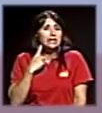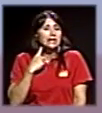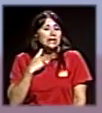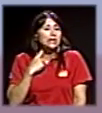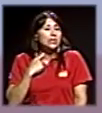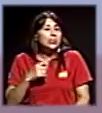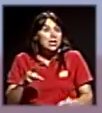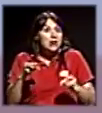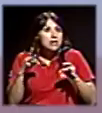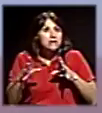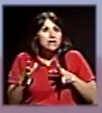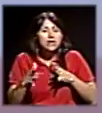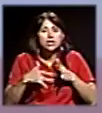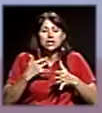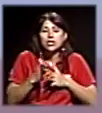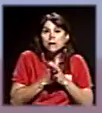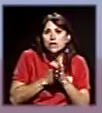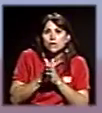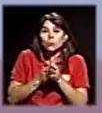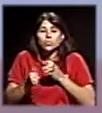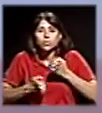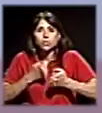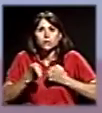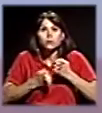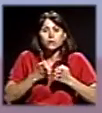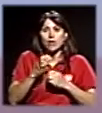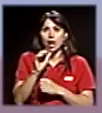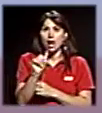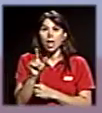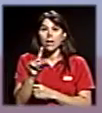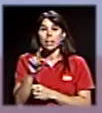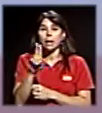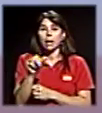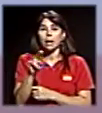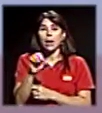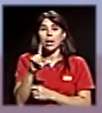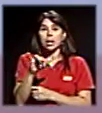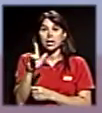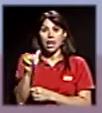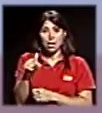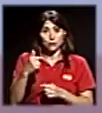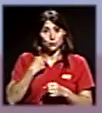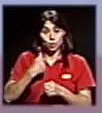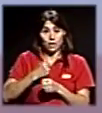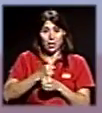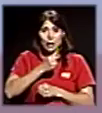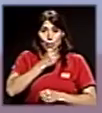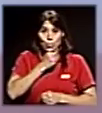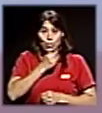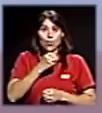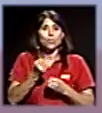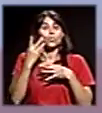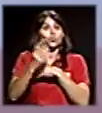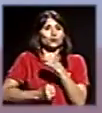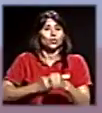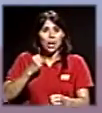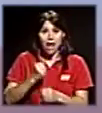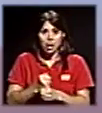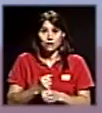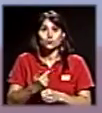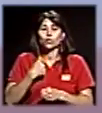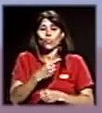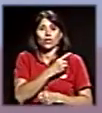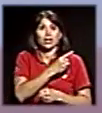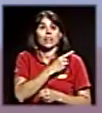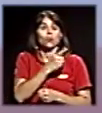adrenalina donde literal Yo trabajé en prensa muchos años fui directora de América Latina para reuters tv Imagínate